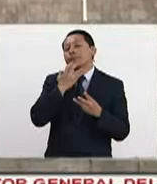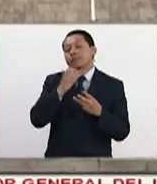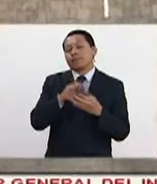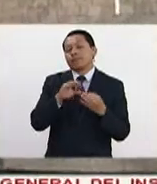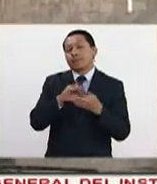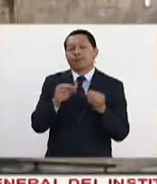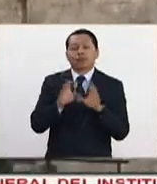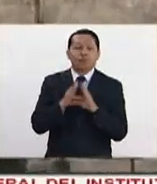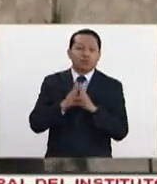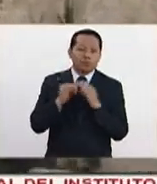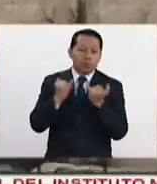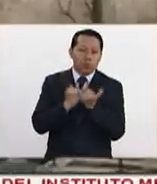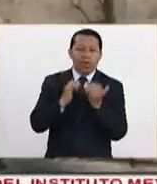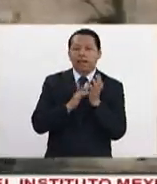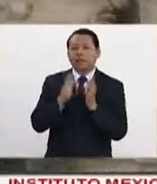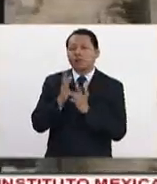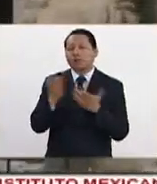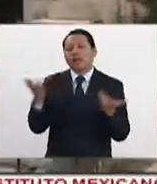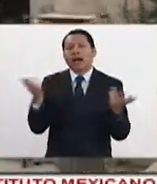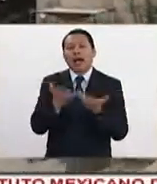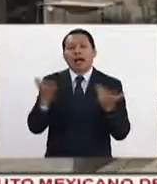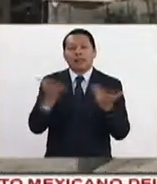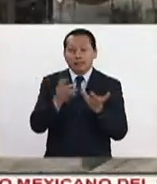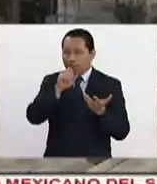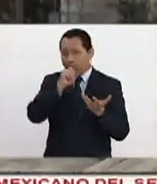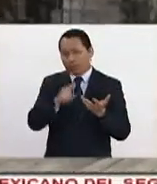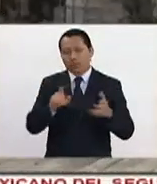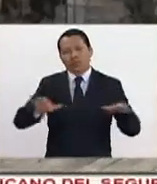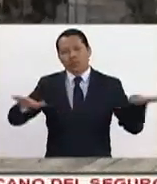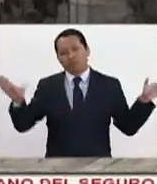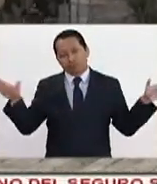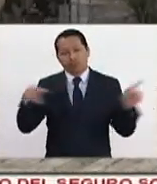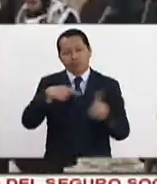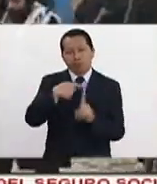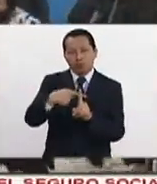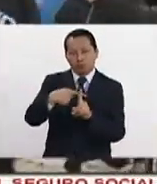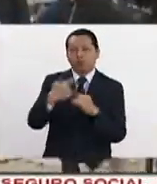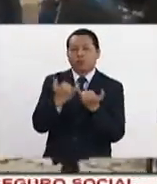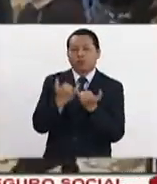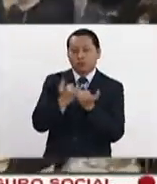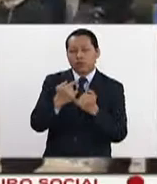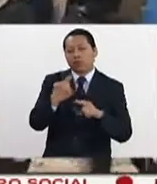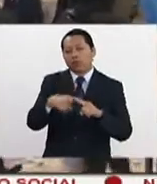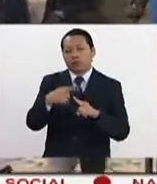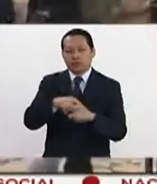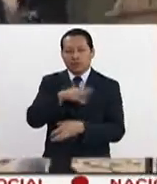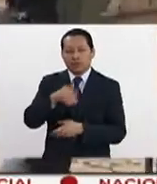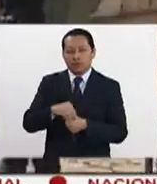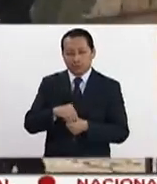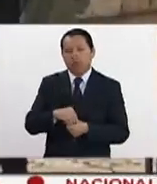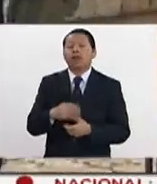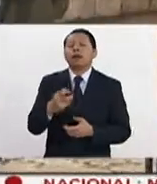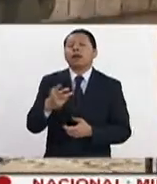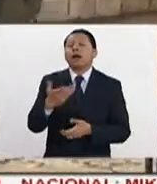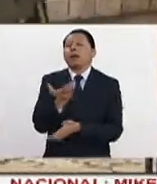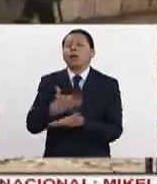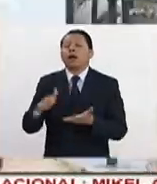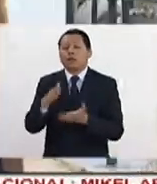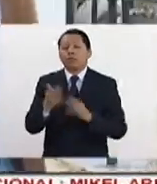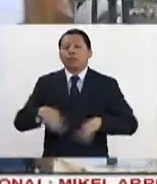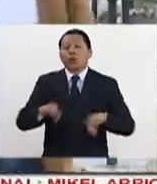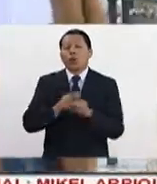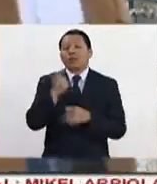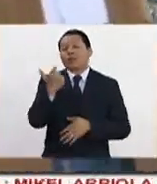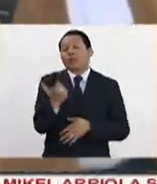la crucifixión y toda esta cuestión religiosa. Pero también es un lugar que tiene importancia económica, en el sentido de que